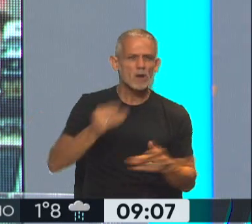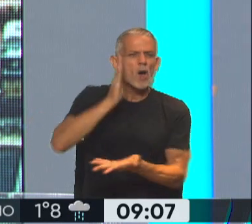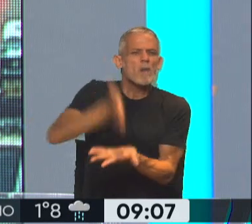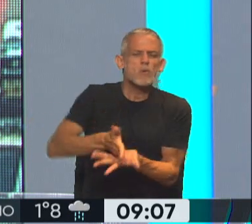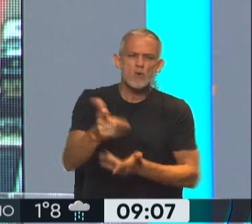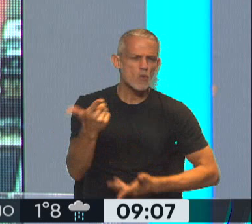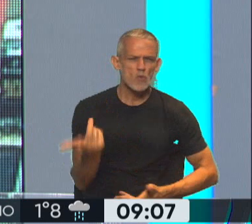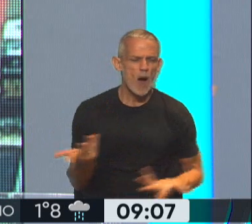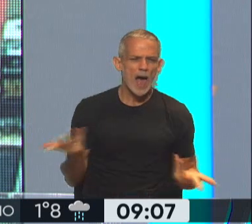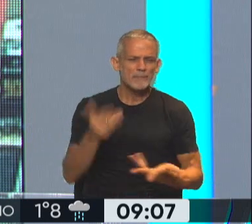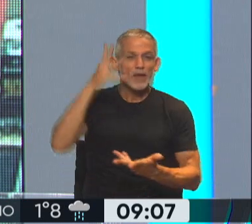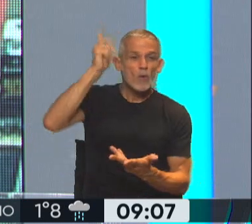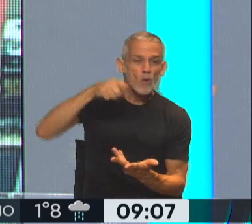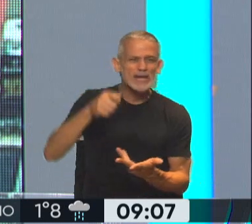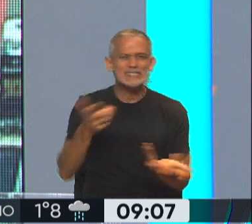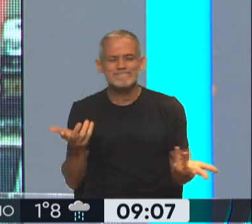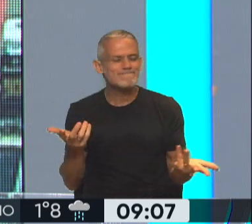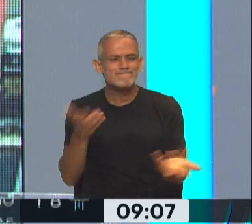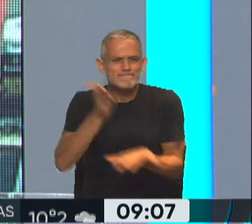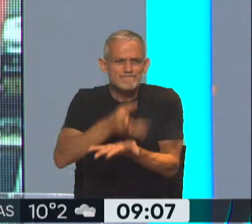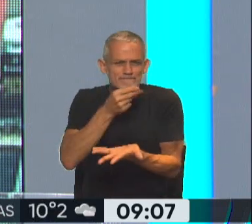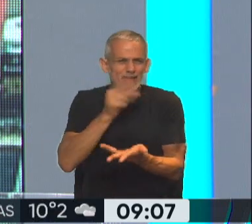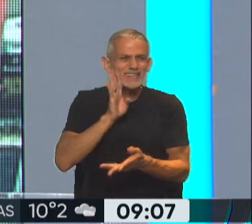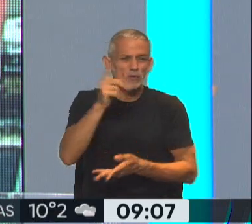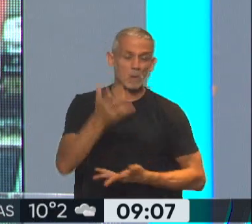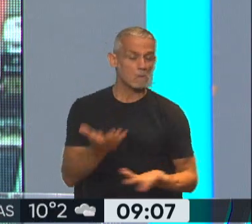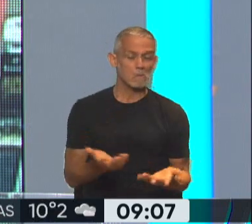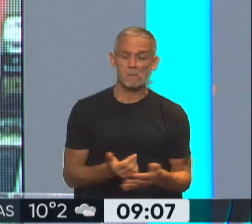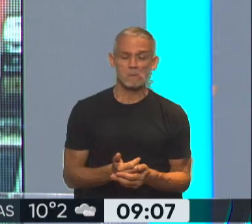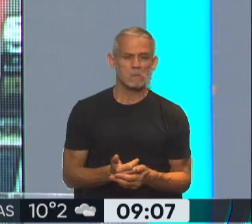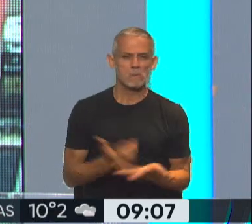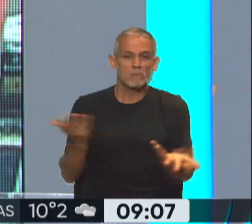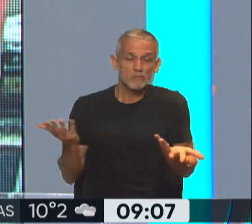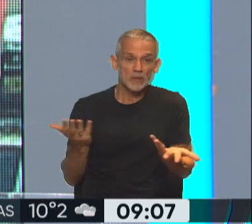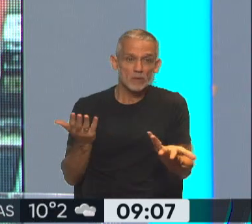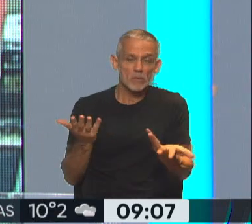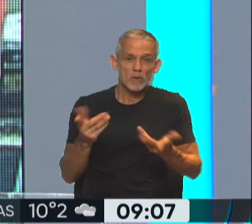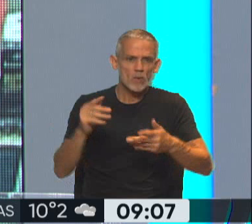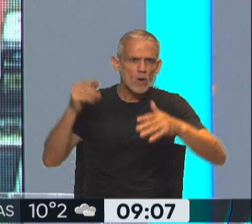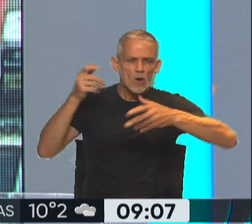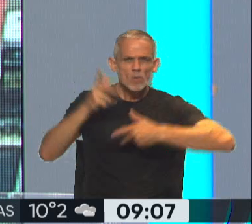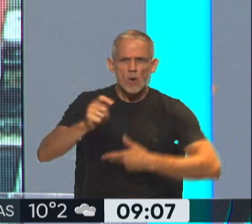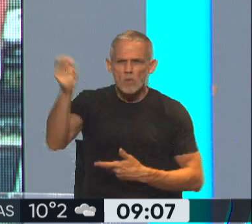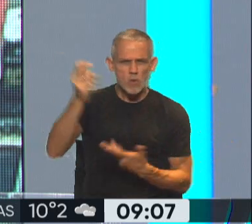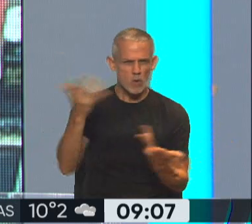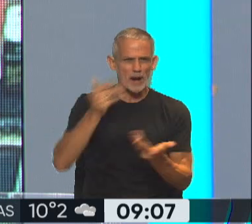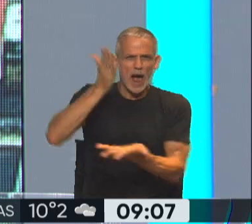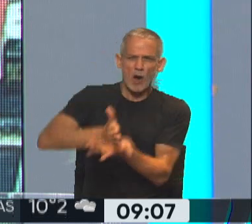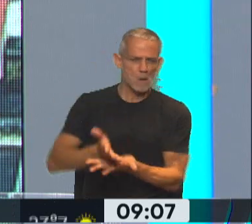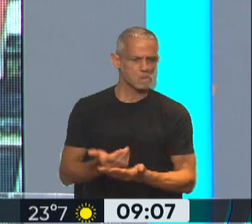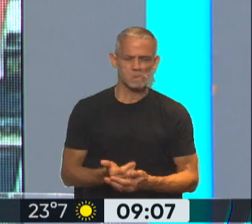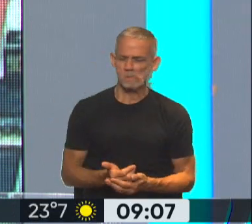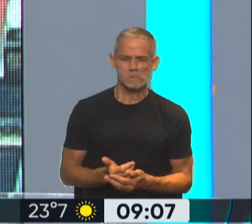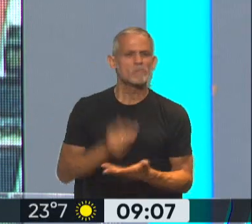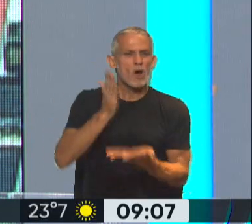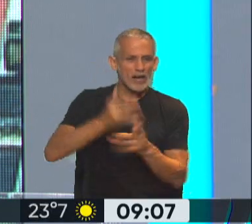sentencia firme ninguna instancia judicial en Estados Unidos llegó tanto o tan al fondo como para condenarlo lo único que